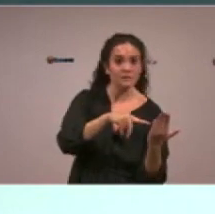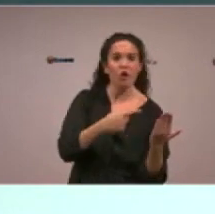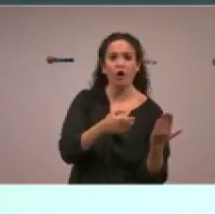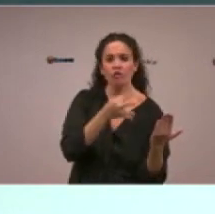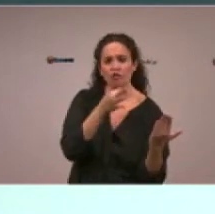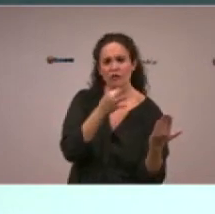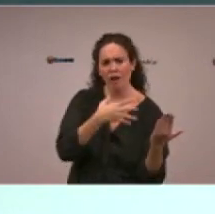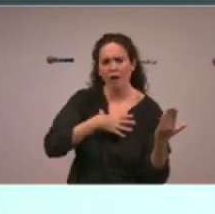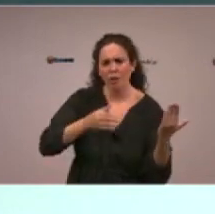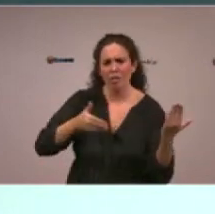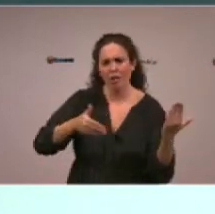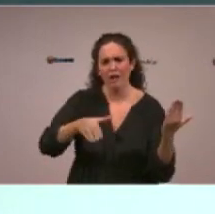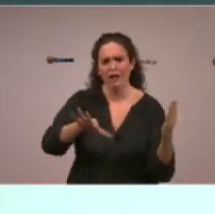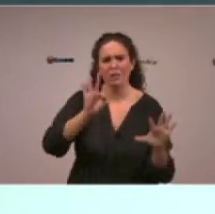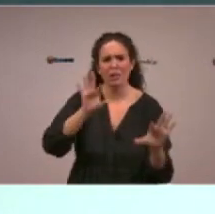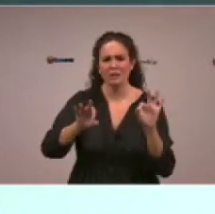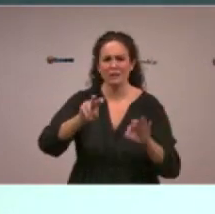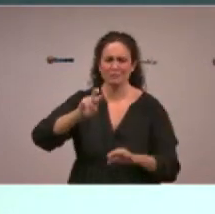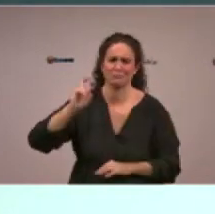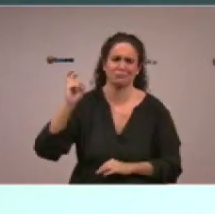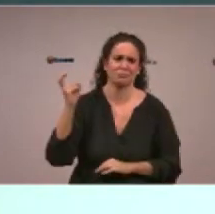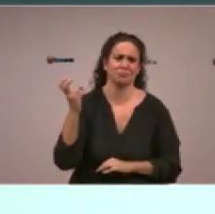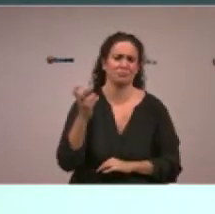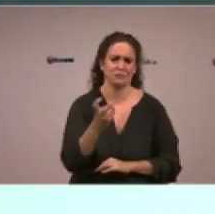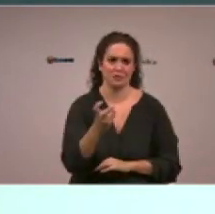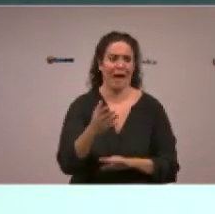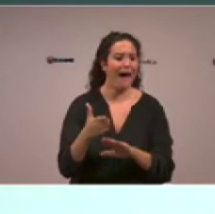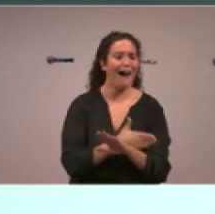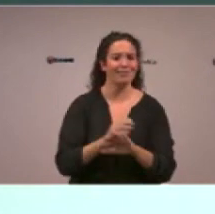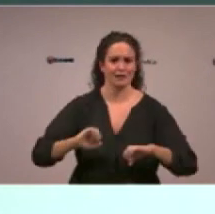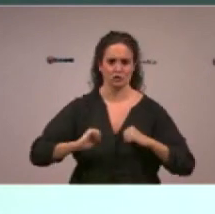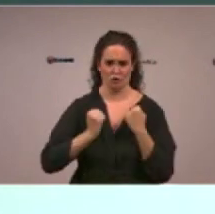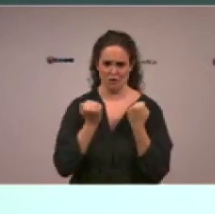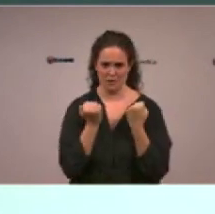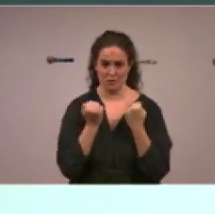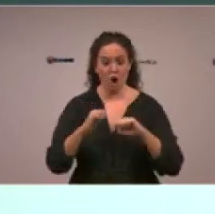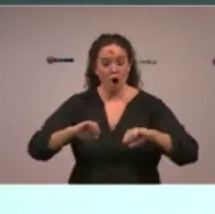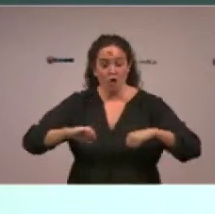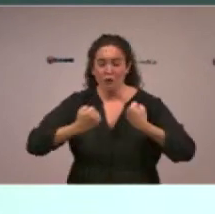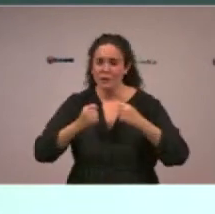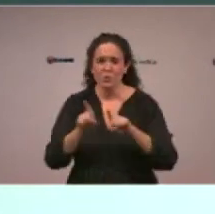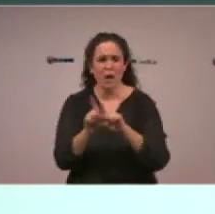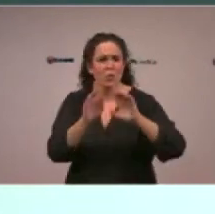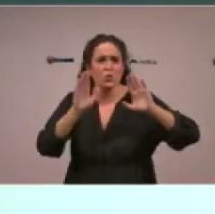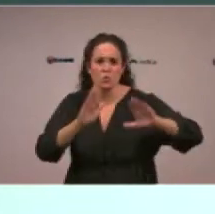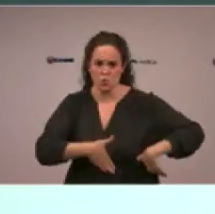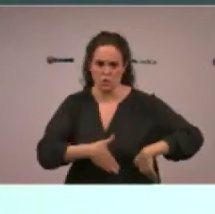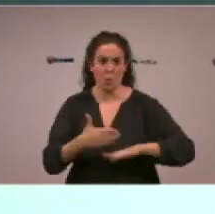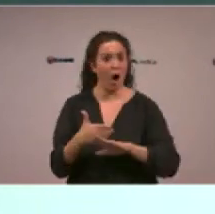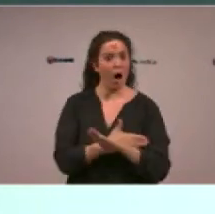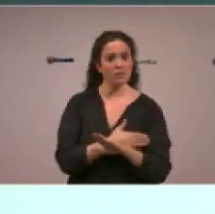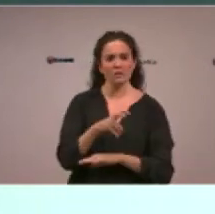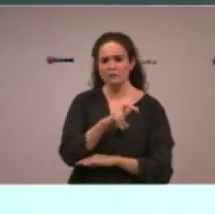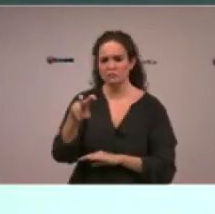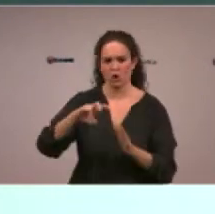muchas decisiones y muchas medidas antes de llegar a esa situación de confinamiento general que vivimos entre